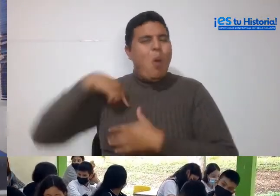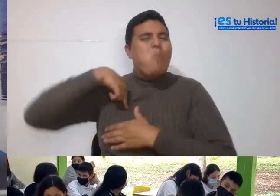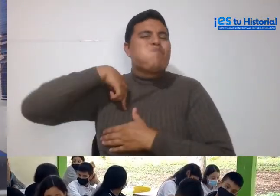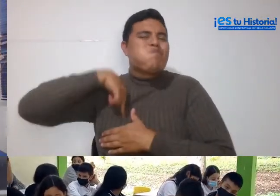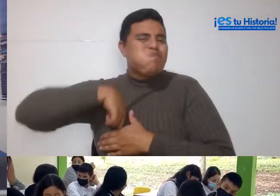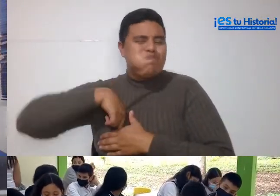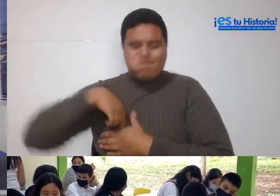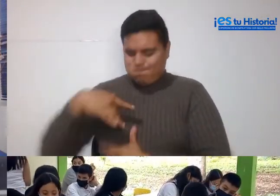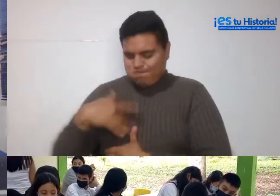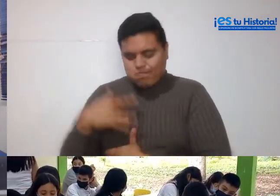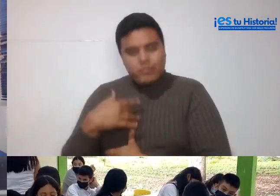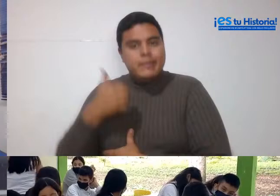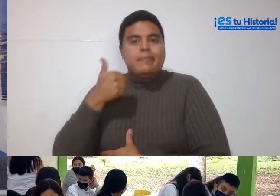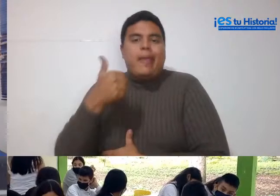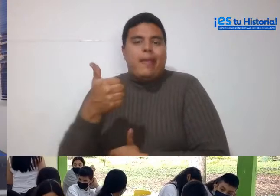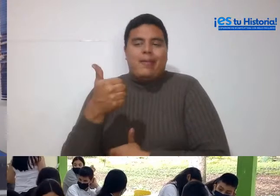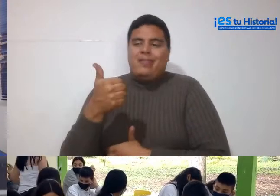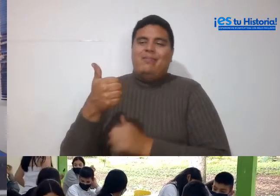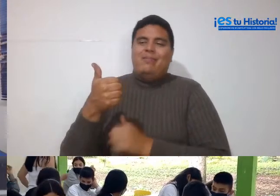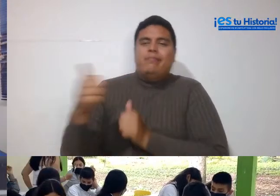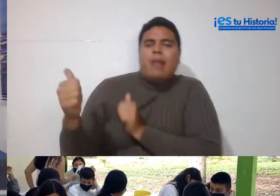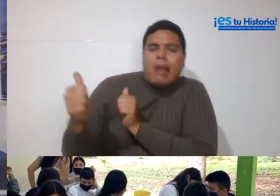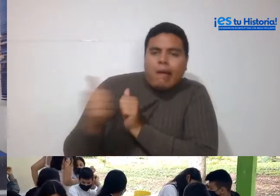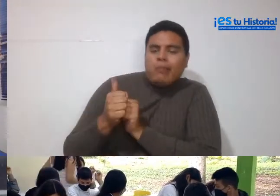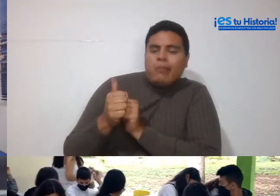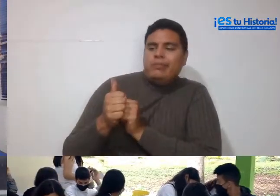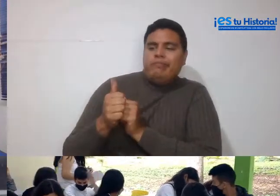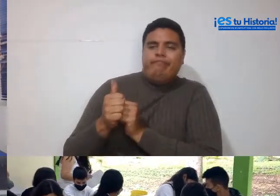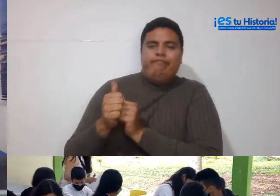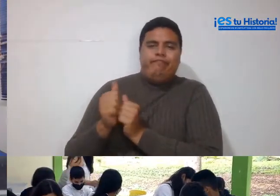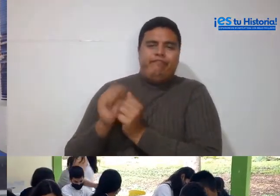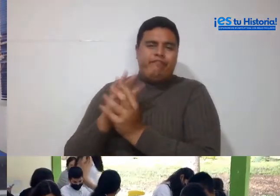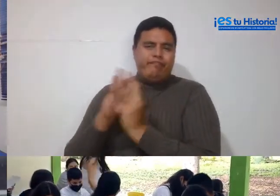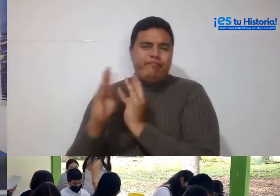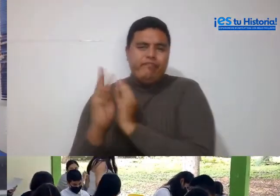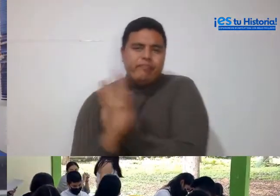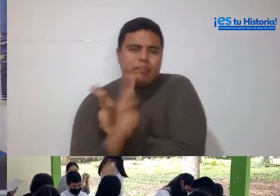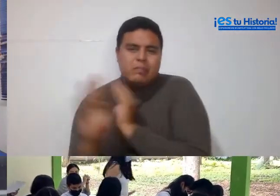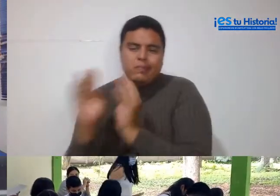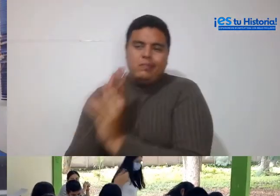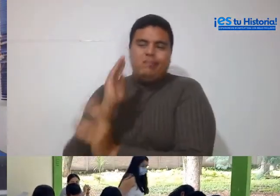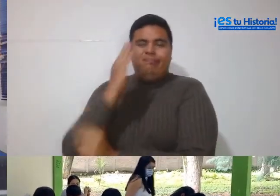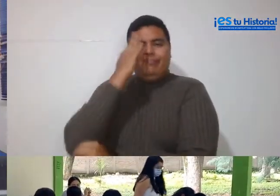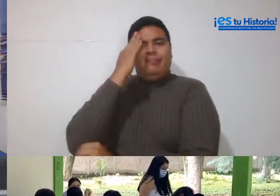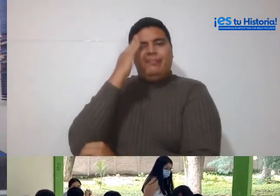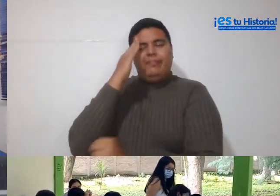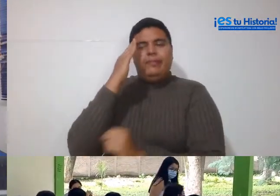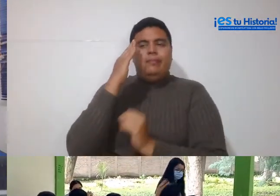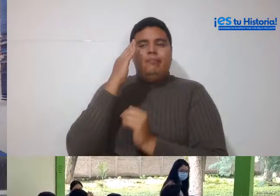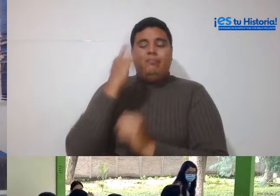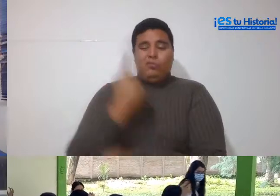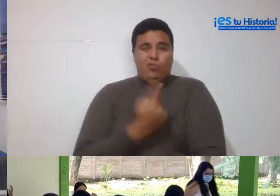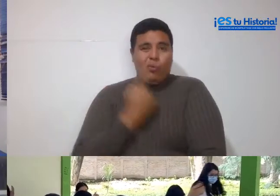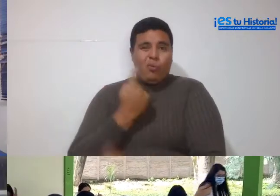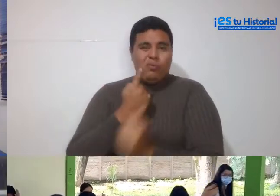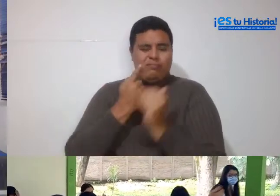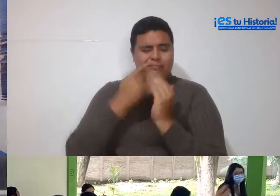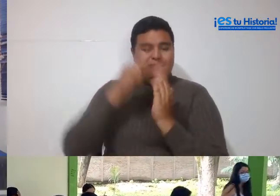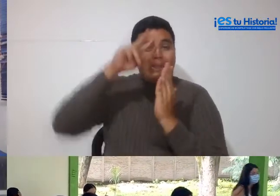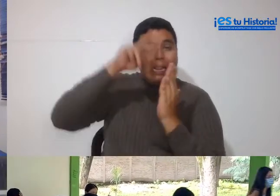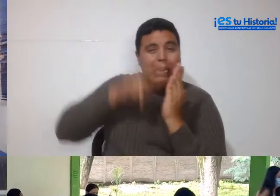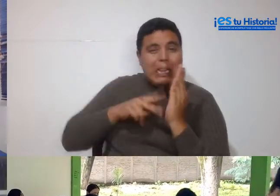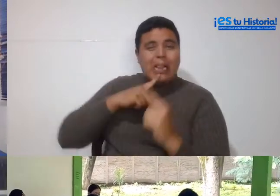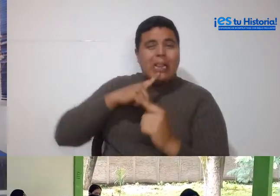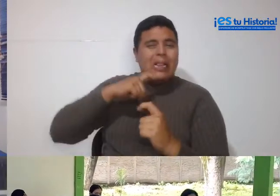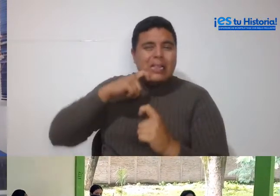uno no estar solo, porque a mí me queda es muy duro a veces leer, porque las guías tienen la letra muy chiquita.